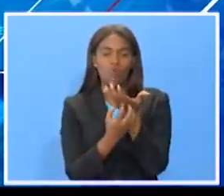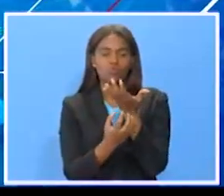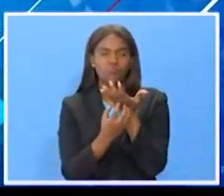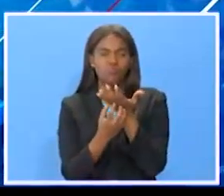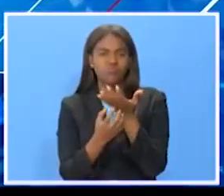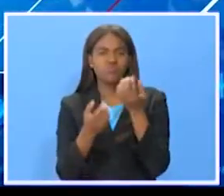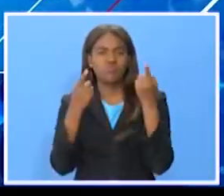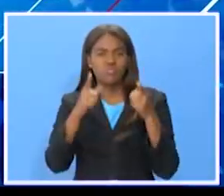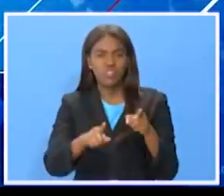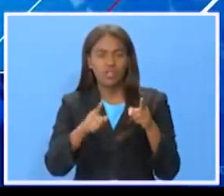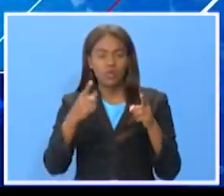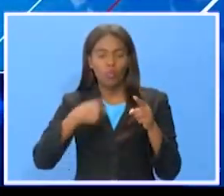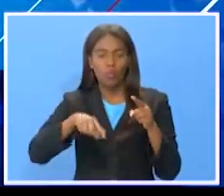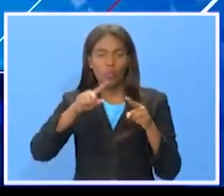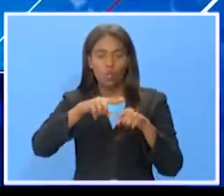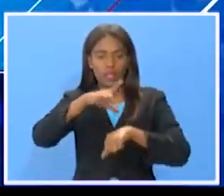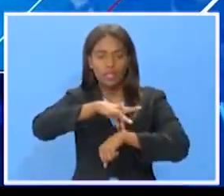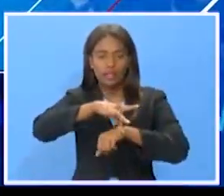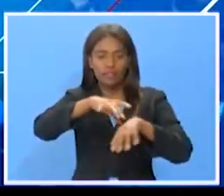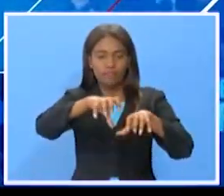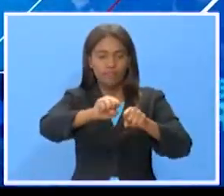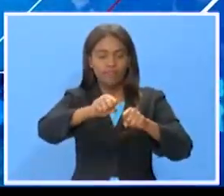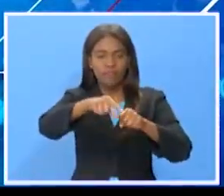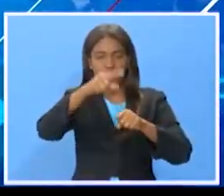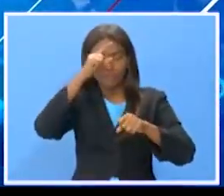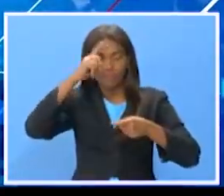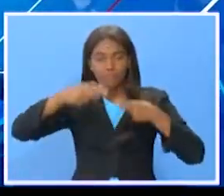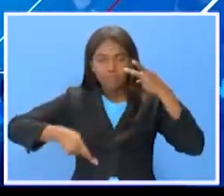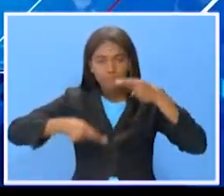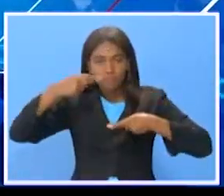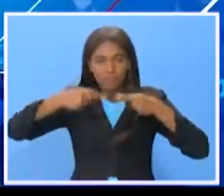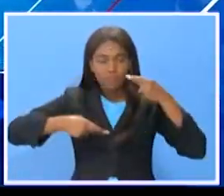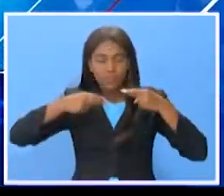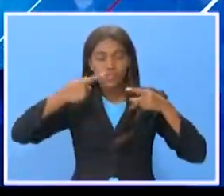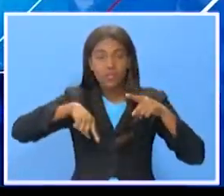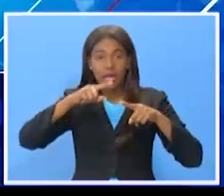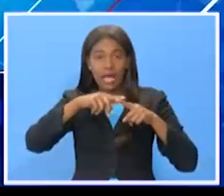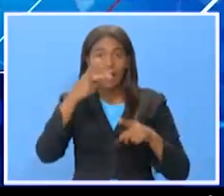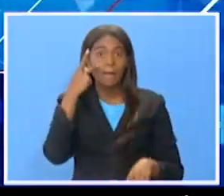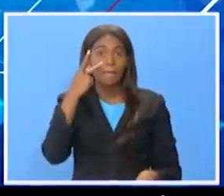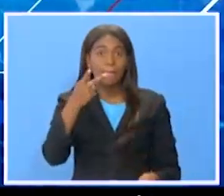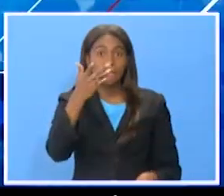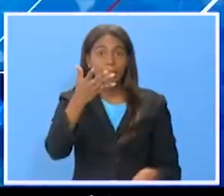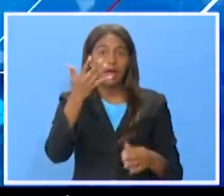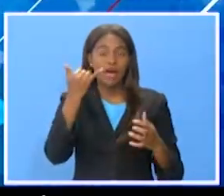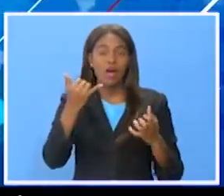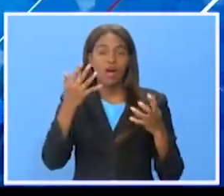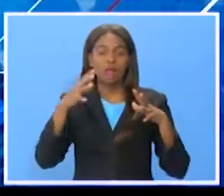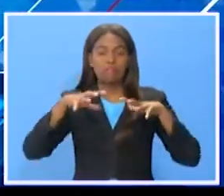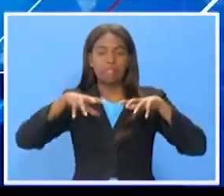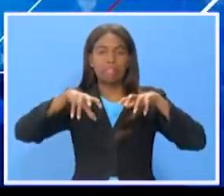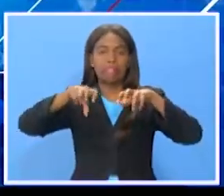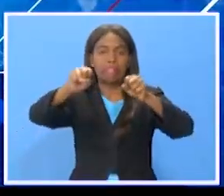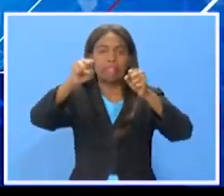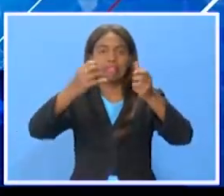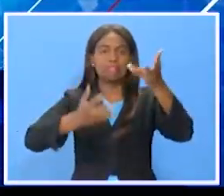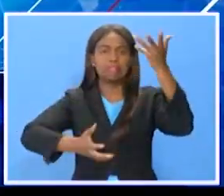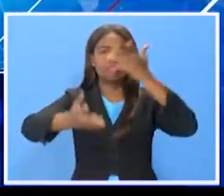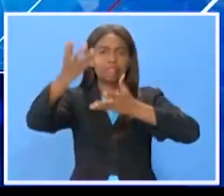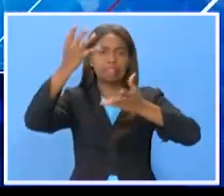al ser adquiridos los terrenos por dicho restaurante. Y bueno, como pueden ver, está reducido prácticamente